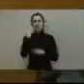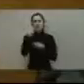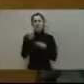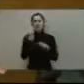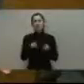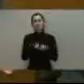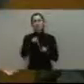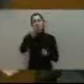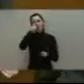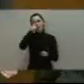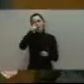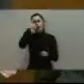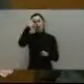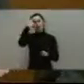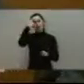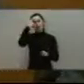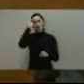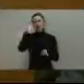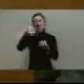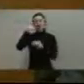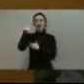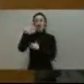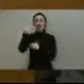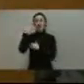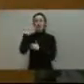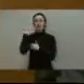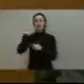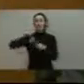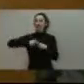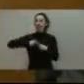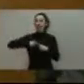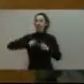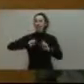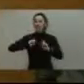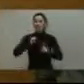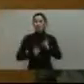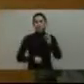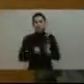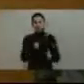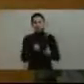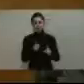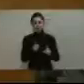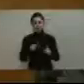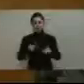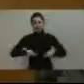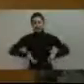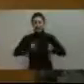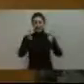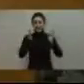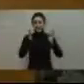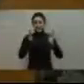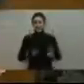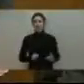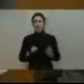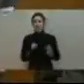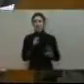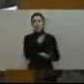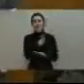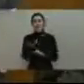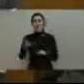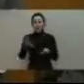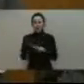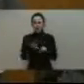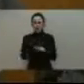añora su estancia como director general de carreteras con el famoso Pepiño Blanco, aquel que se reunía por las gasolineras. A